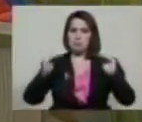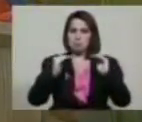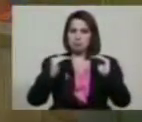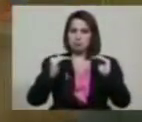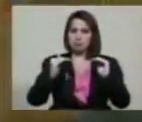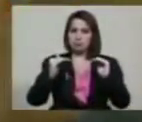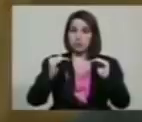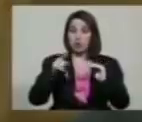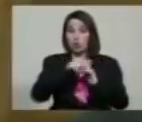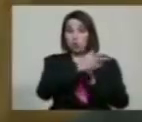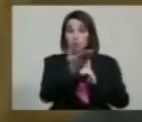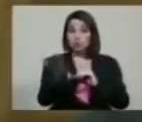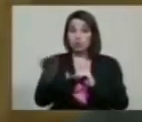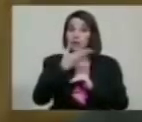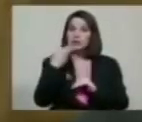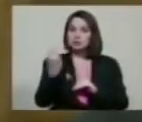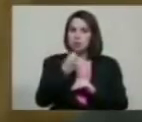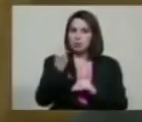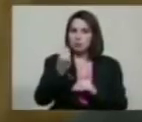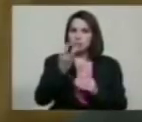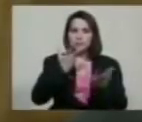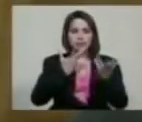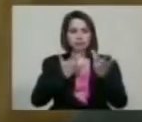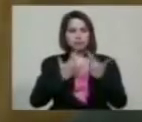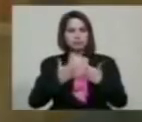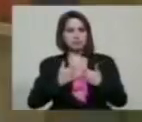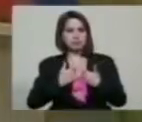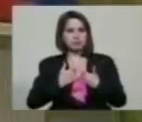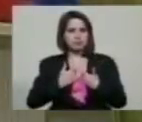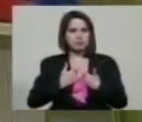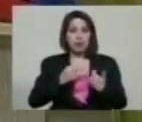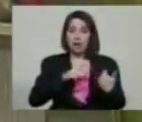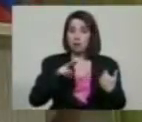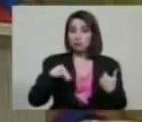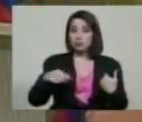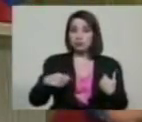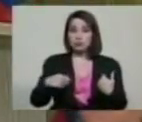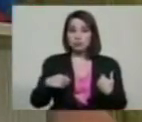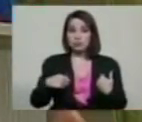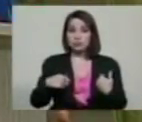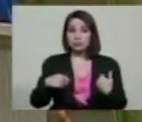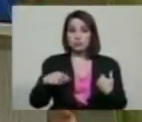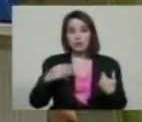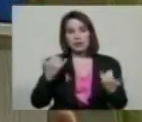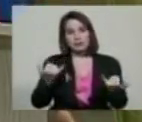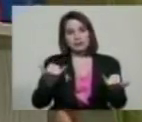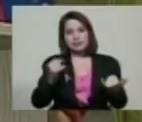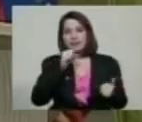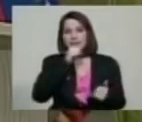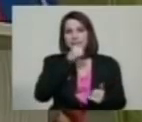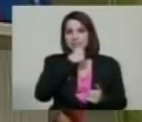su juventud nos hablan a nosotros, los que somos menos jóvenes.